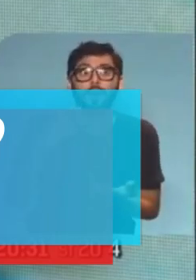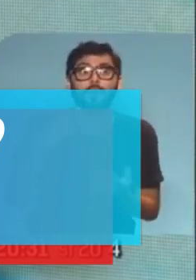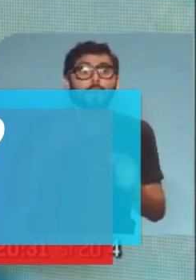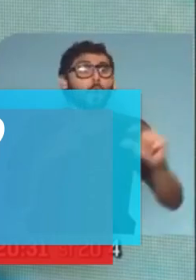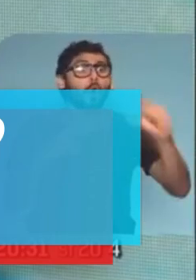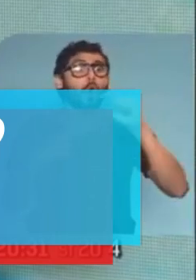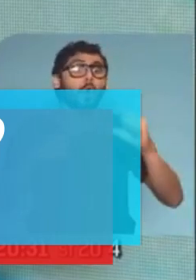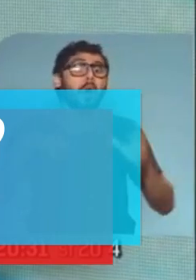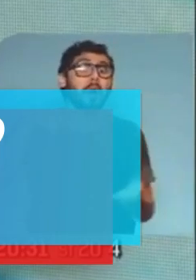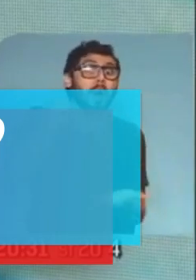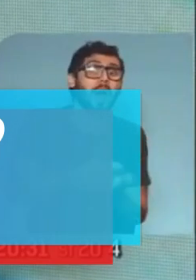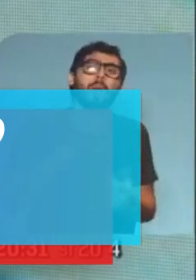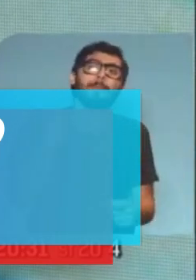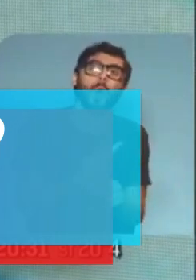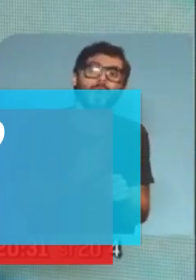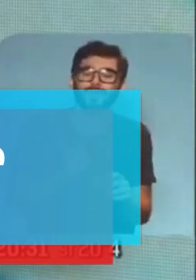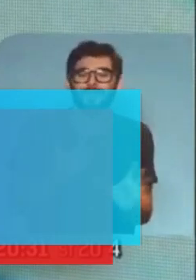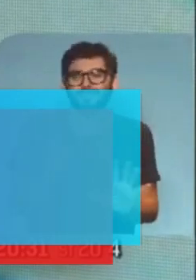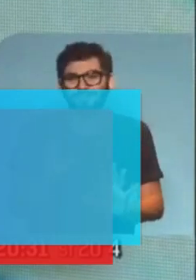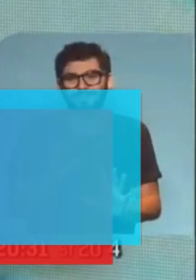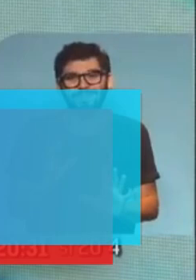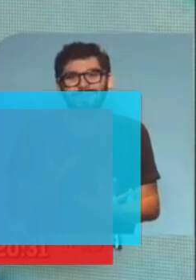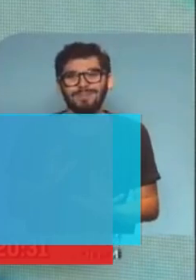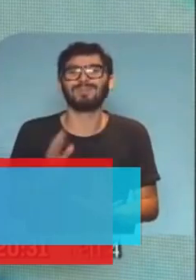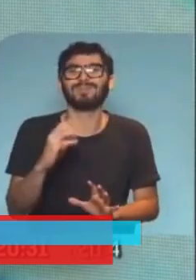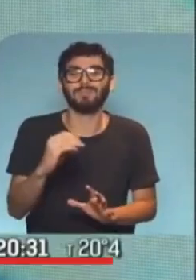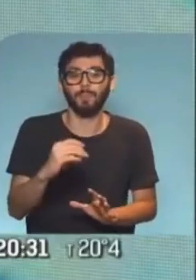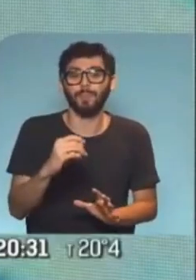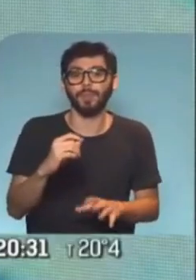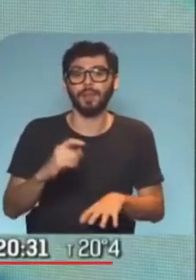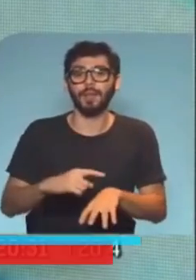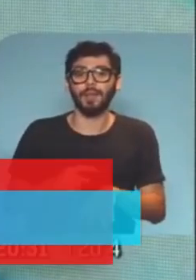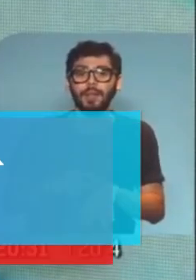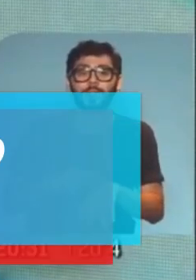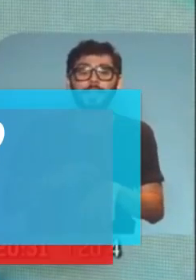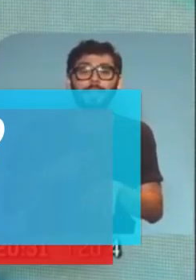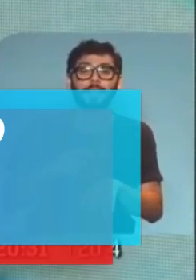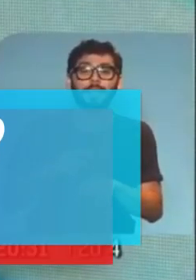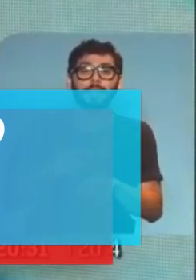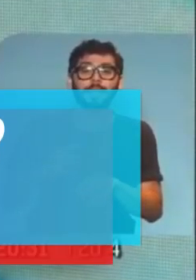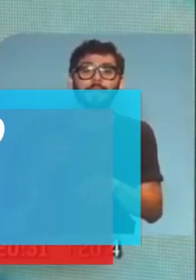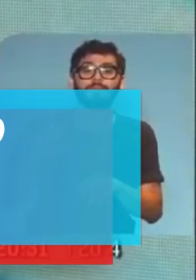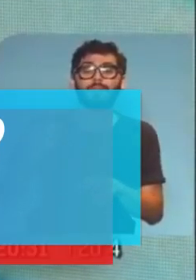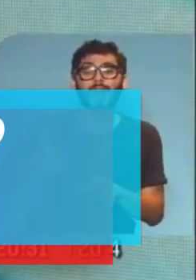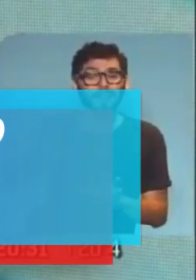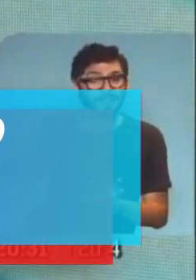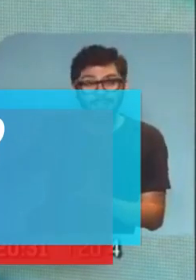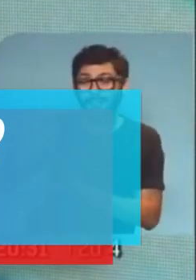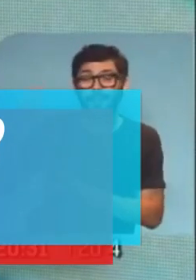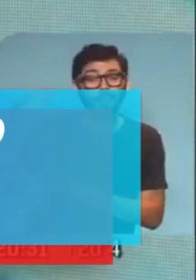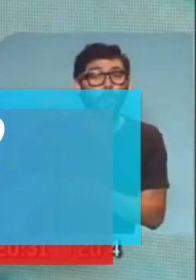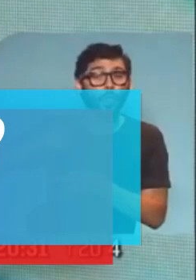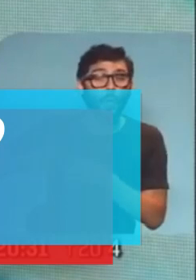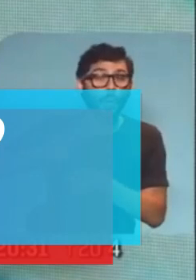está actualizada puedes hacerlo ingresando a la página oficial de ances arriba a la derecha donde dice mi anses coloca